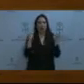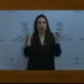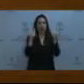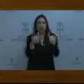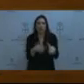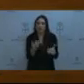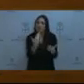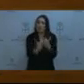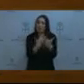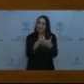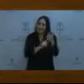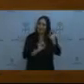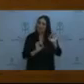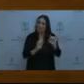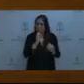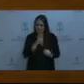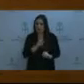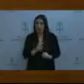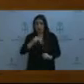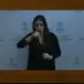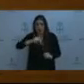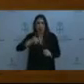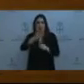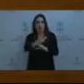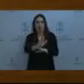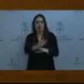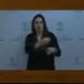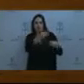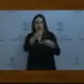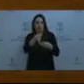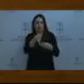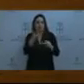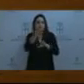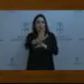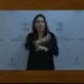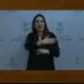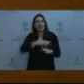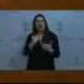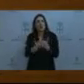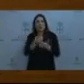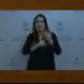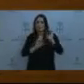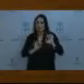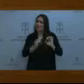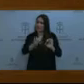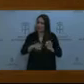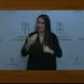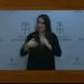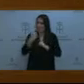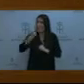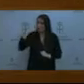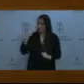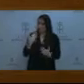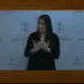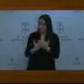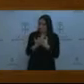propuestas concretas. Pues bien, hoy, con esta moción, queremos también traerle propuestas concretas, que ya lo hicimos también hace un año, cuando